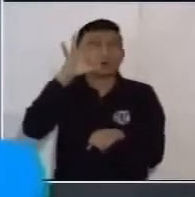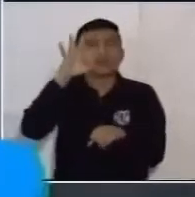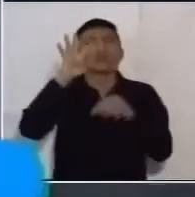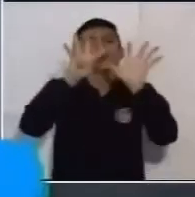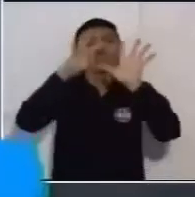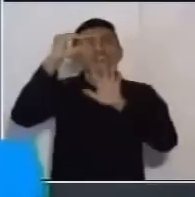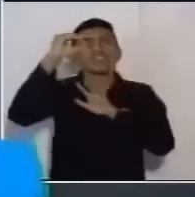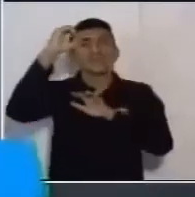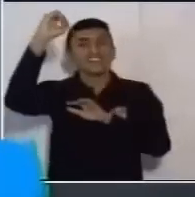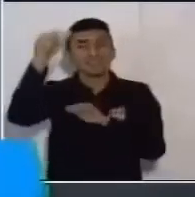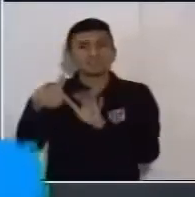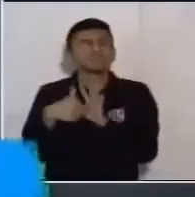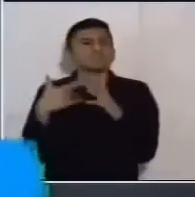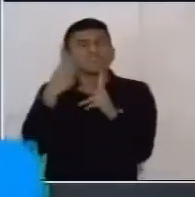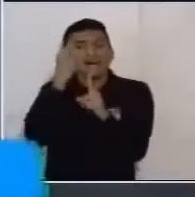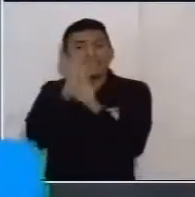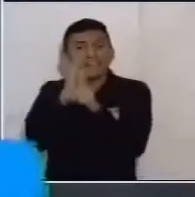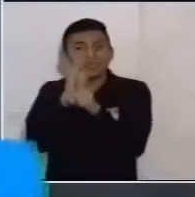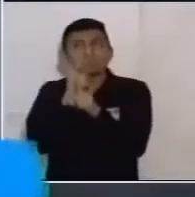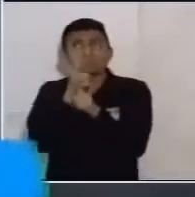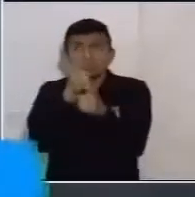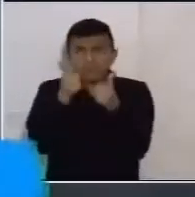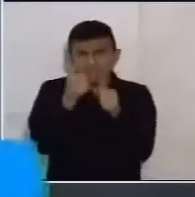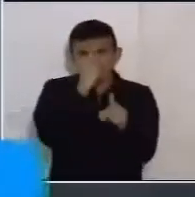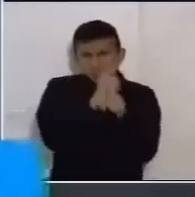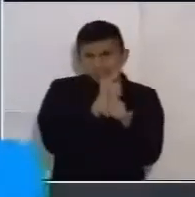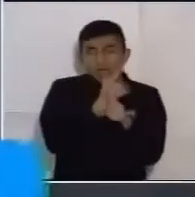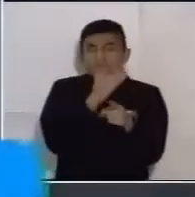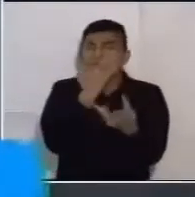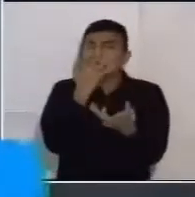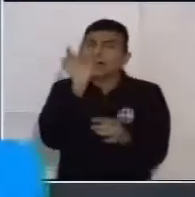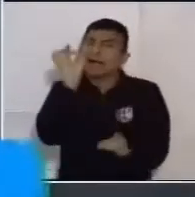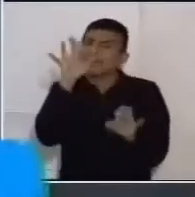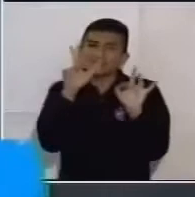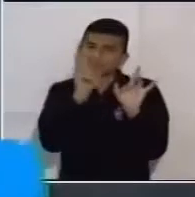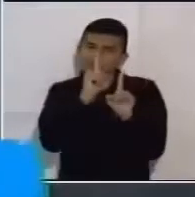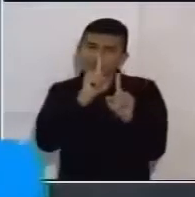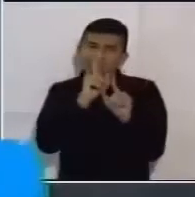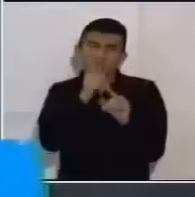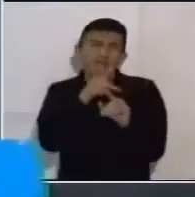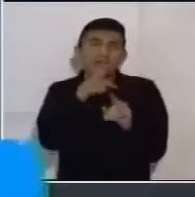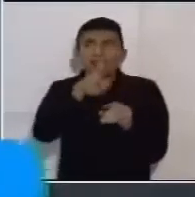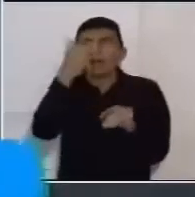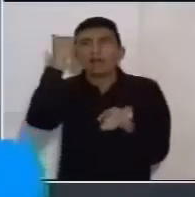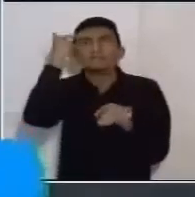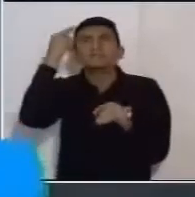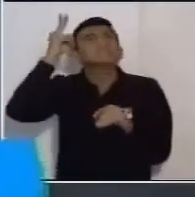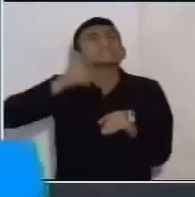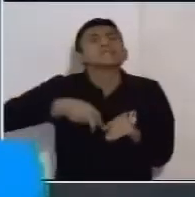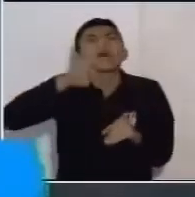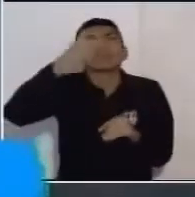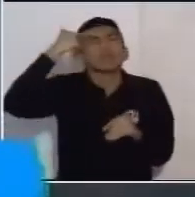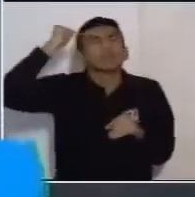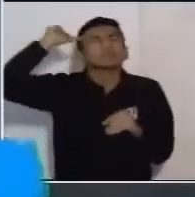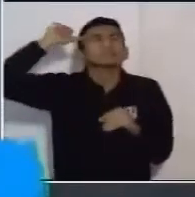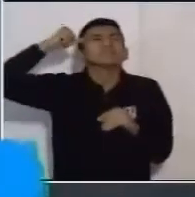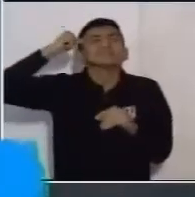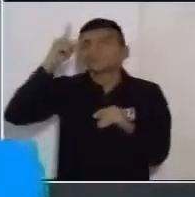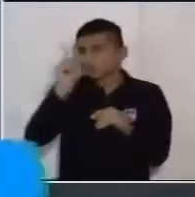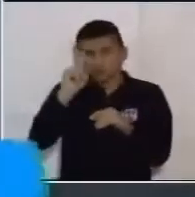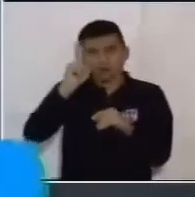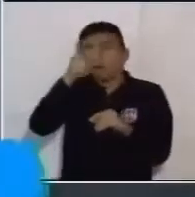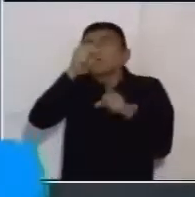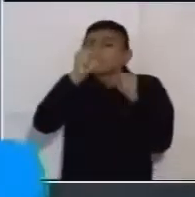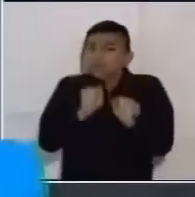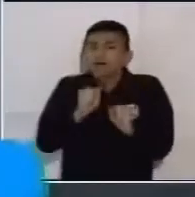grados exactos, que sería ángulo recto, y a veces no. Entonces no nos atengamos a que siempre es la figura tradicional.